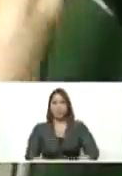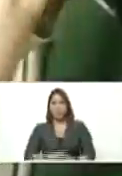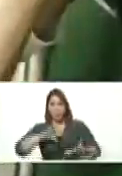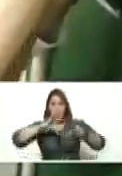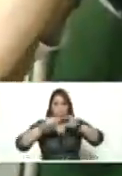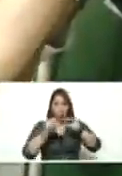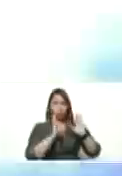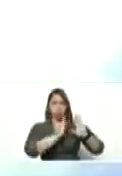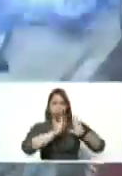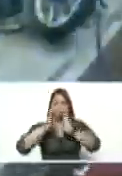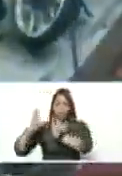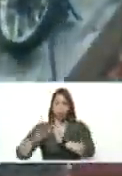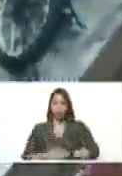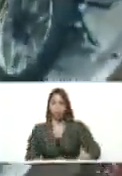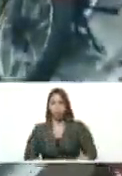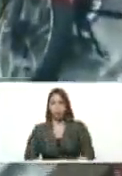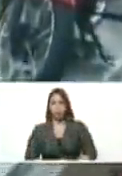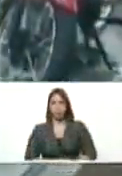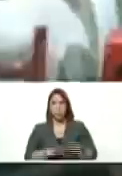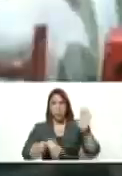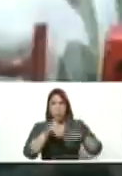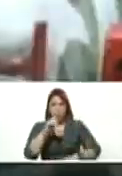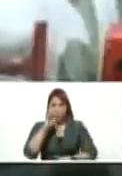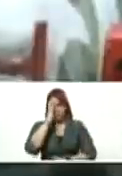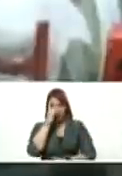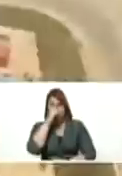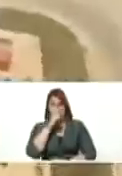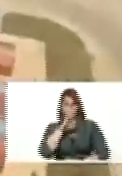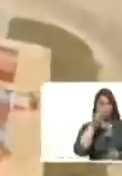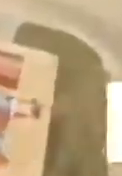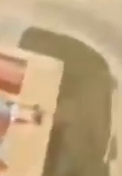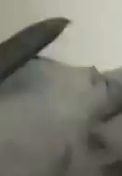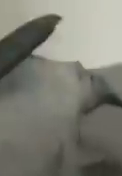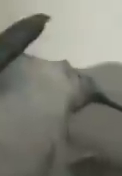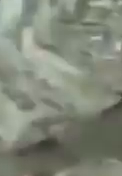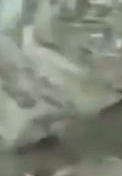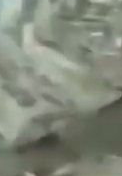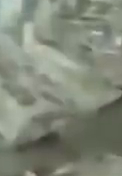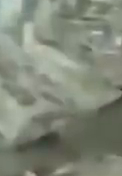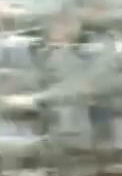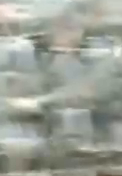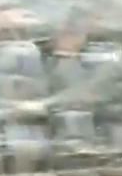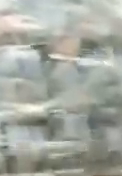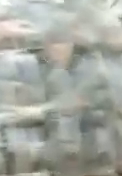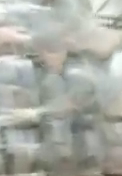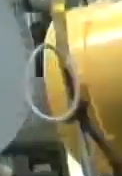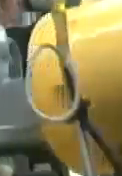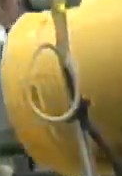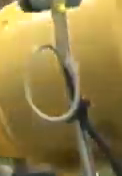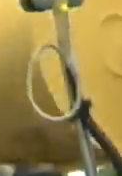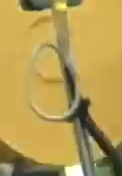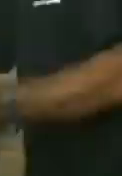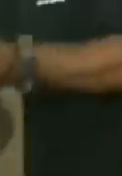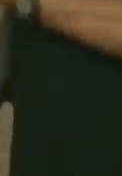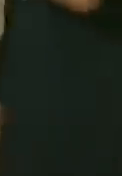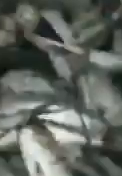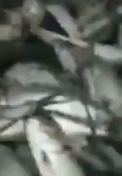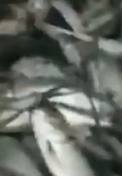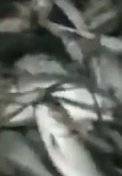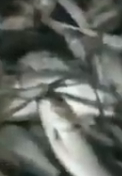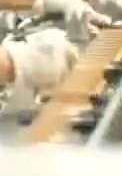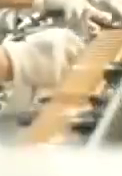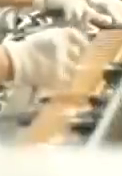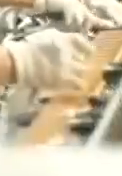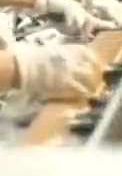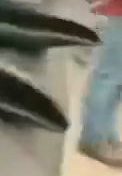de la organización. El 8 de febrero del año 2018, la Asamblea Nacional Constituyente oficializó la Ley Constitucional